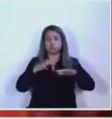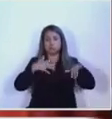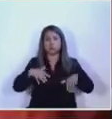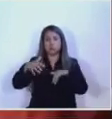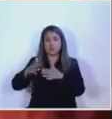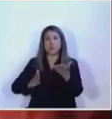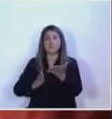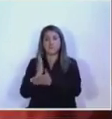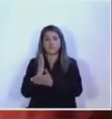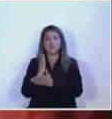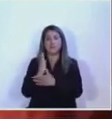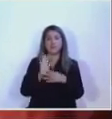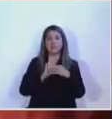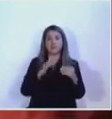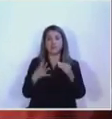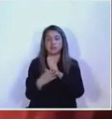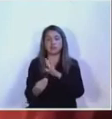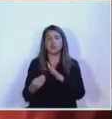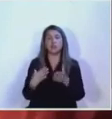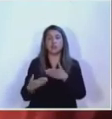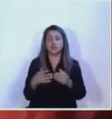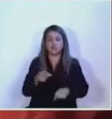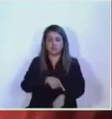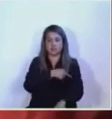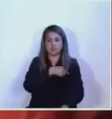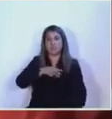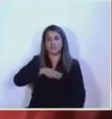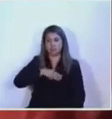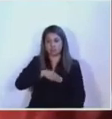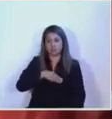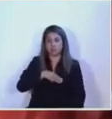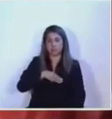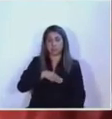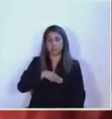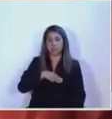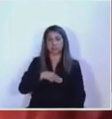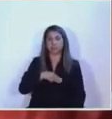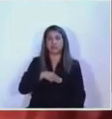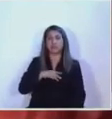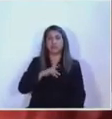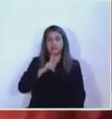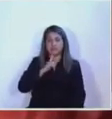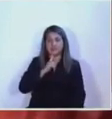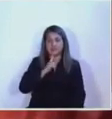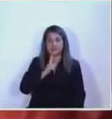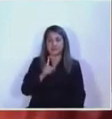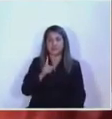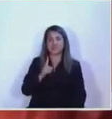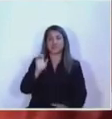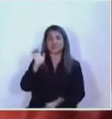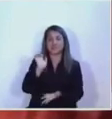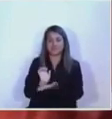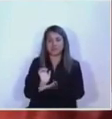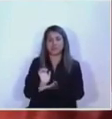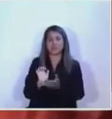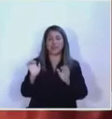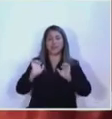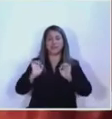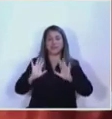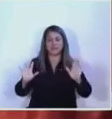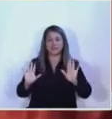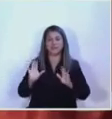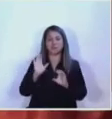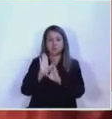en las principales zonas del país. La región metropolitana se encontraba bajo estado de excepción constitucional y